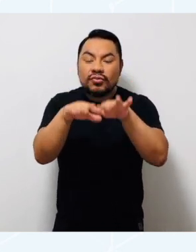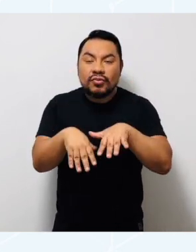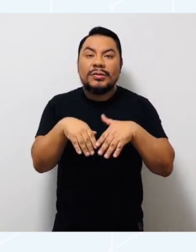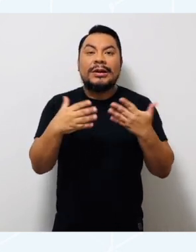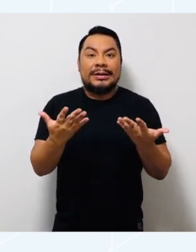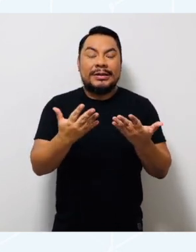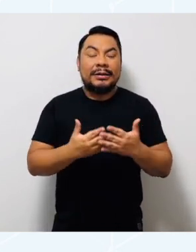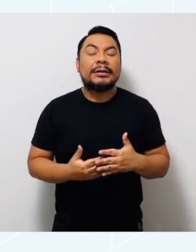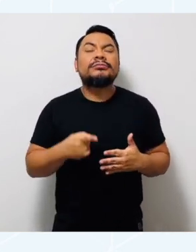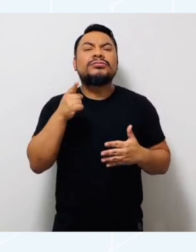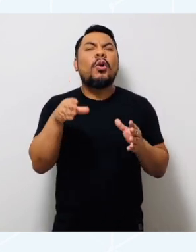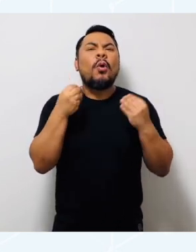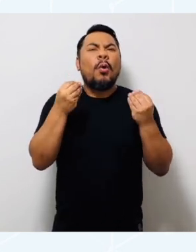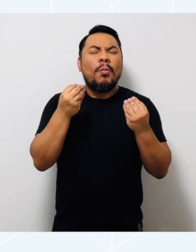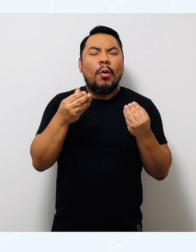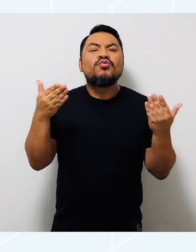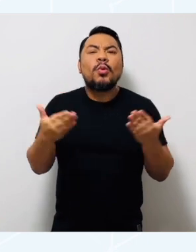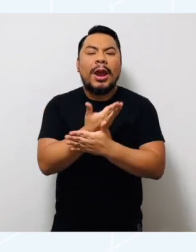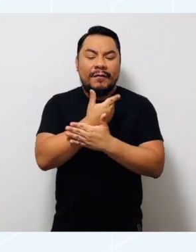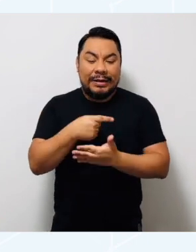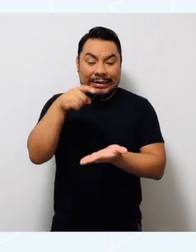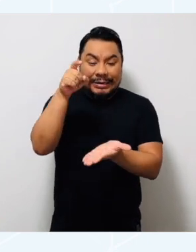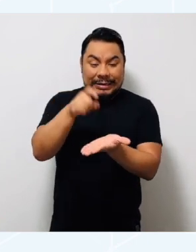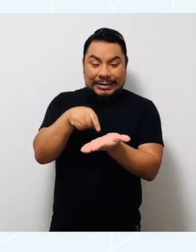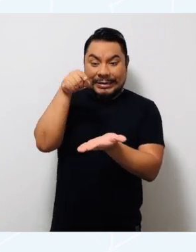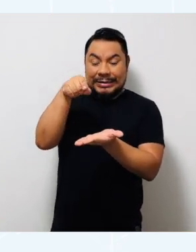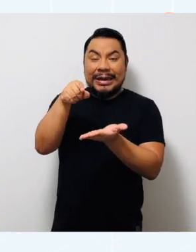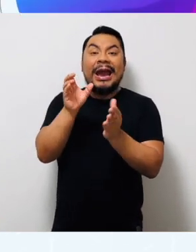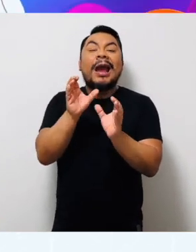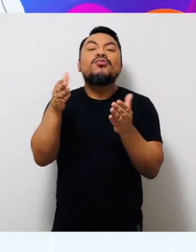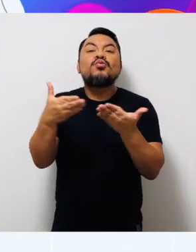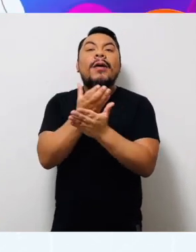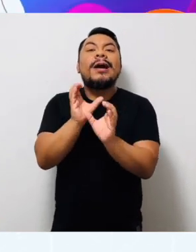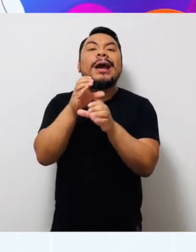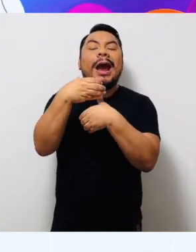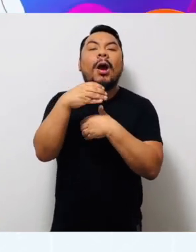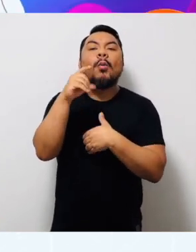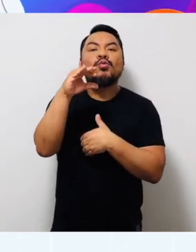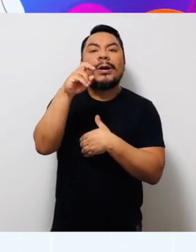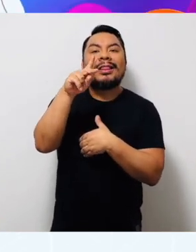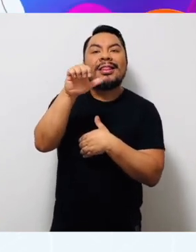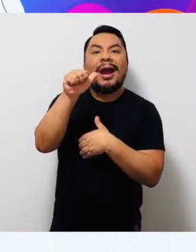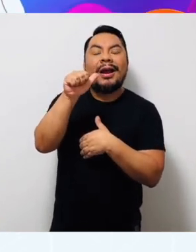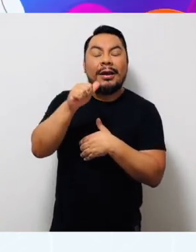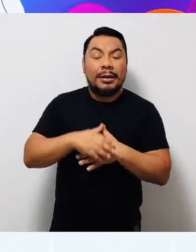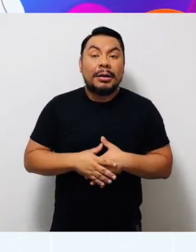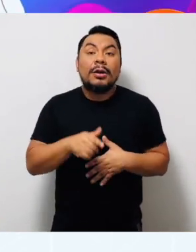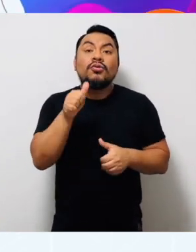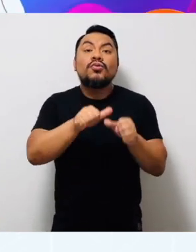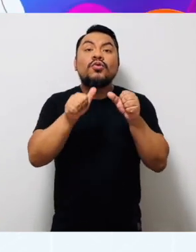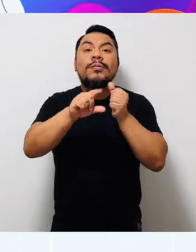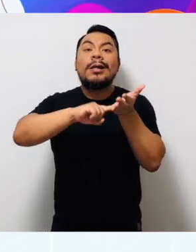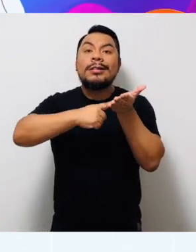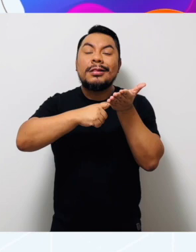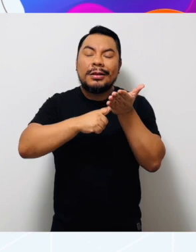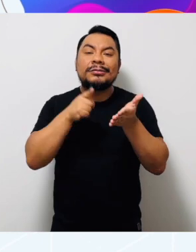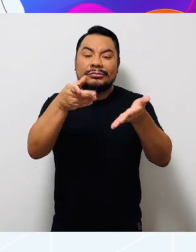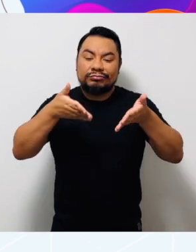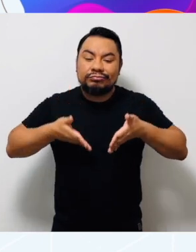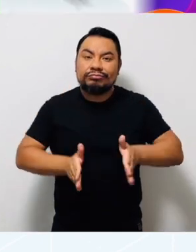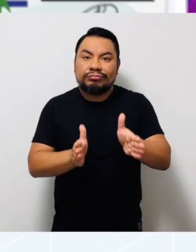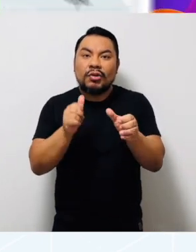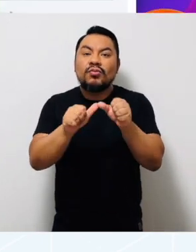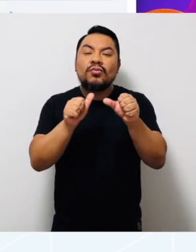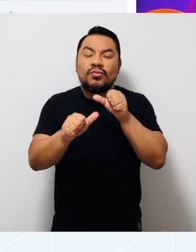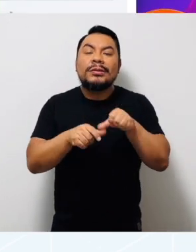de postulación CIVEC. Podrás crearla haciendo clic en el botón Crear cuenta. Escribe el número de tu DNI, fecha